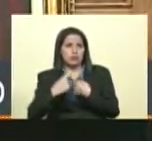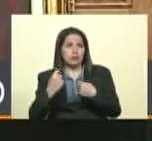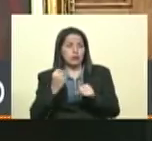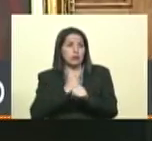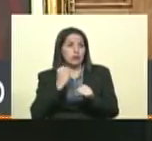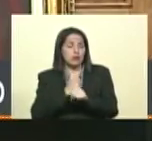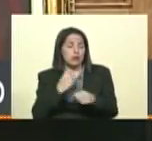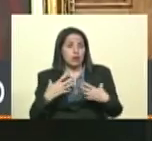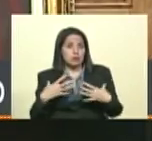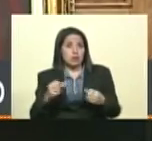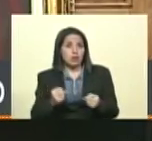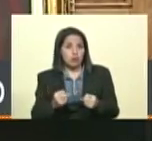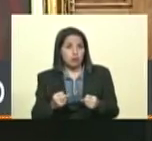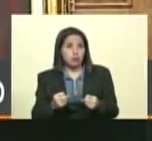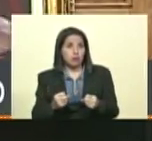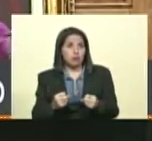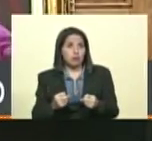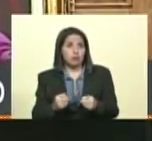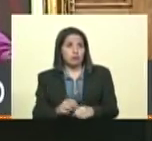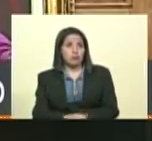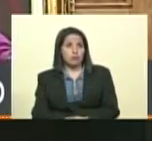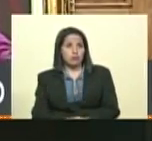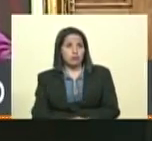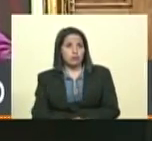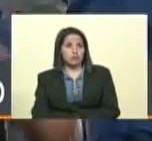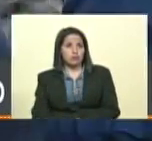Salud, FENASIRTRASALUD.